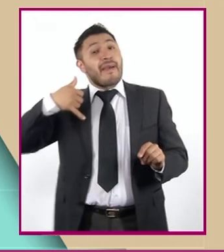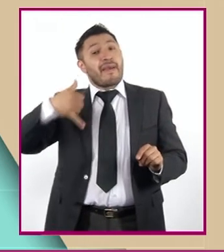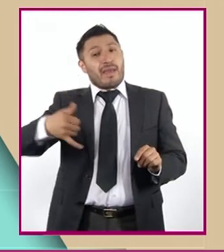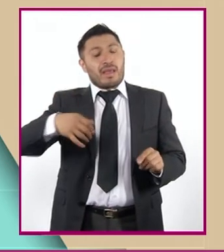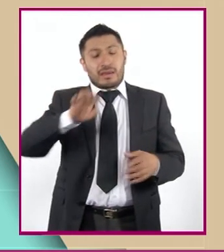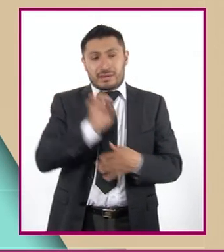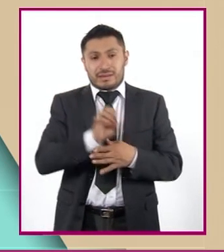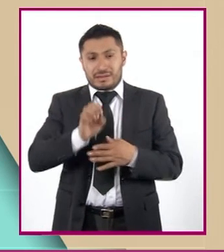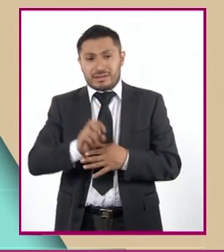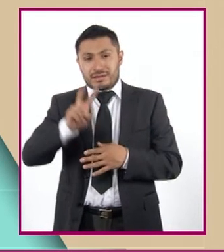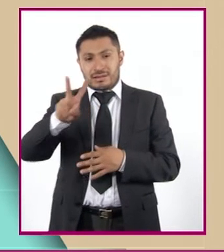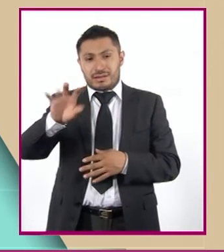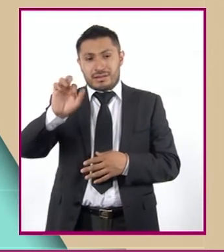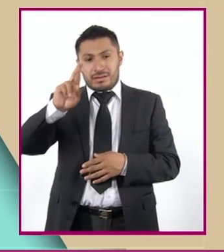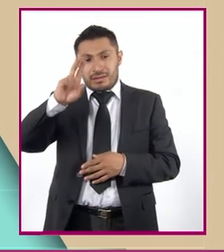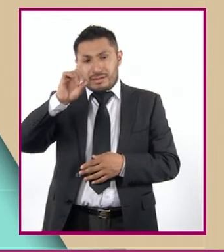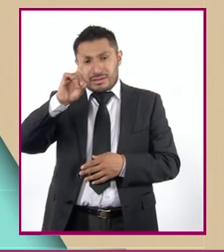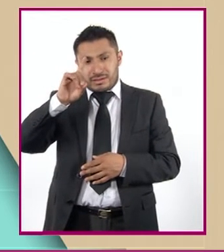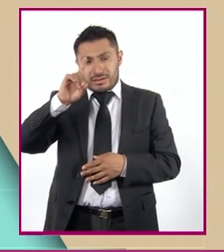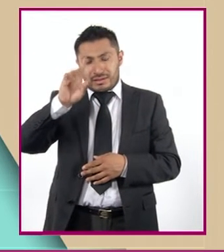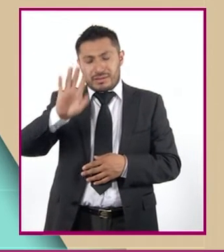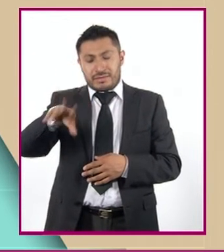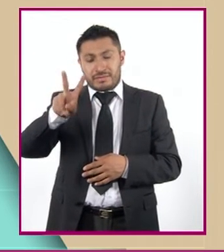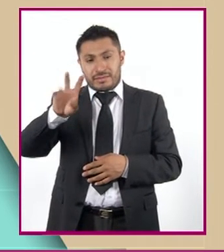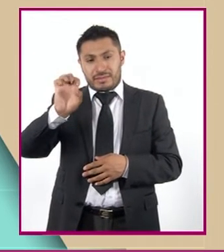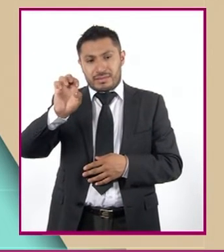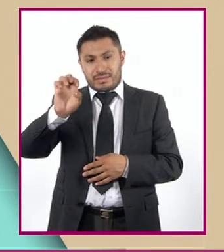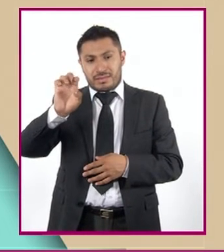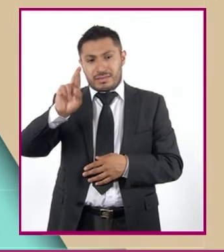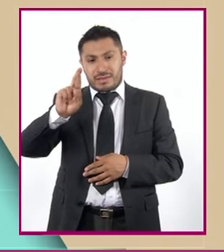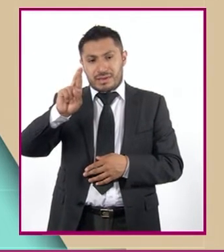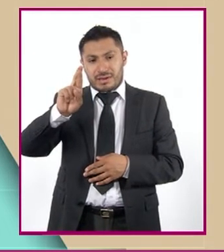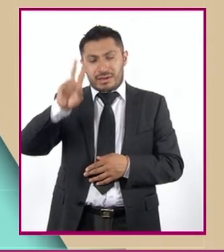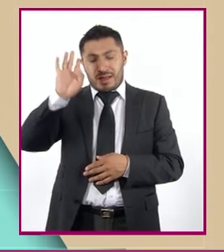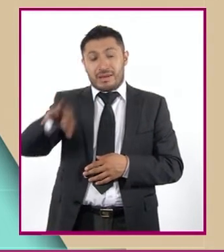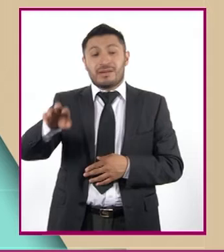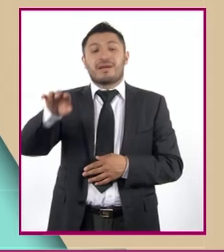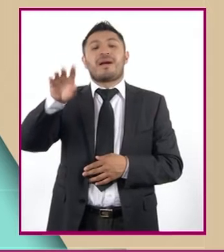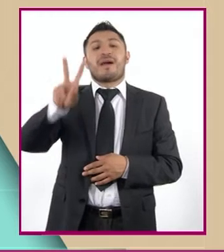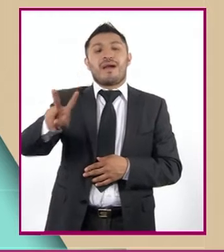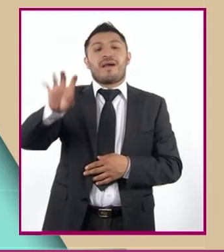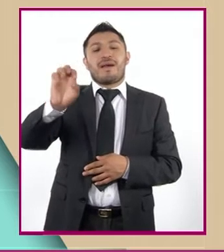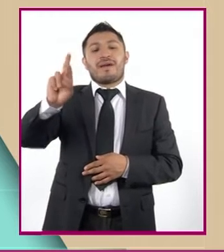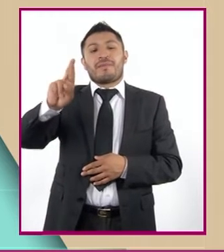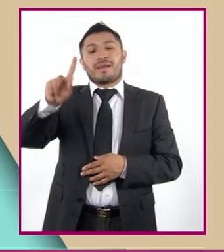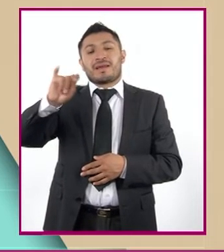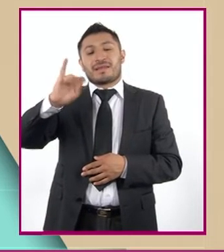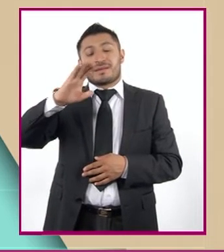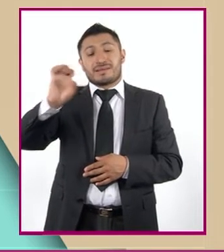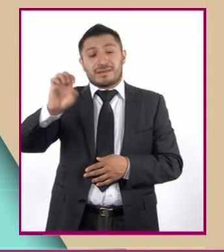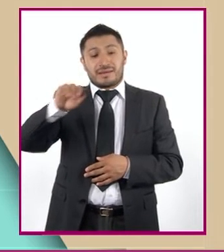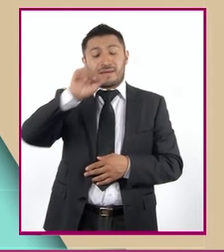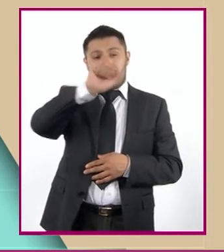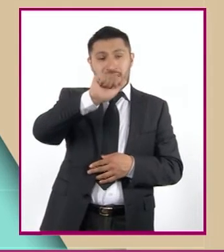vértice AB', las coordenadas ahora serían 3 positivo y 1 negativo.